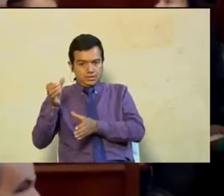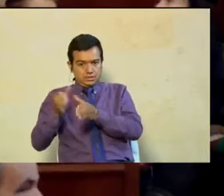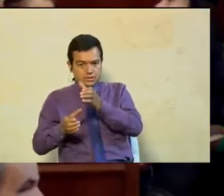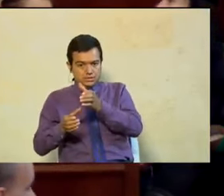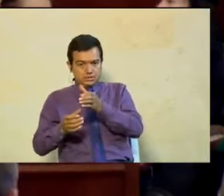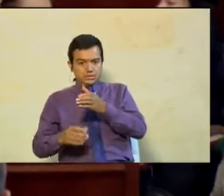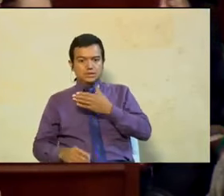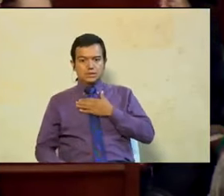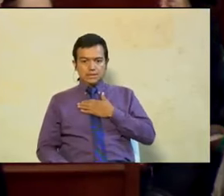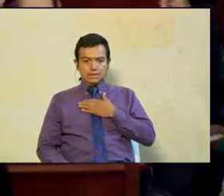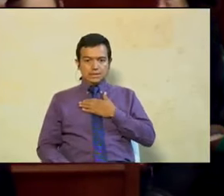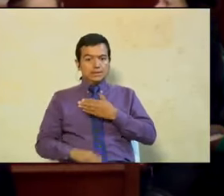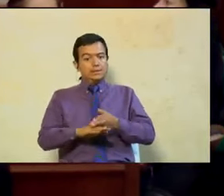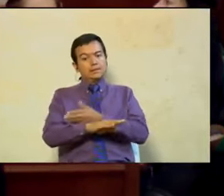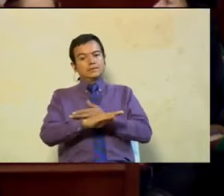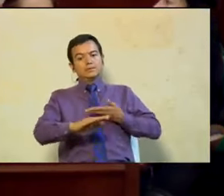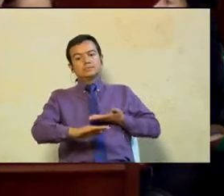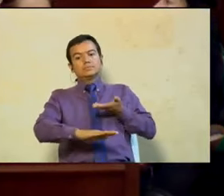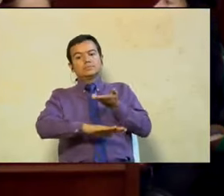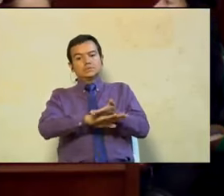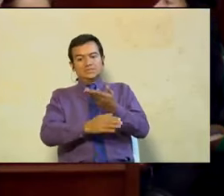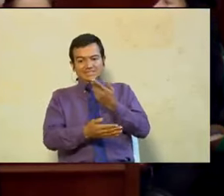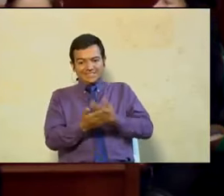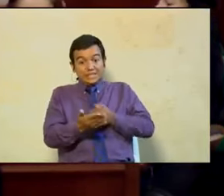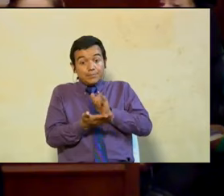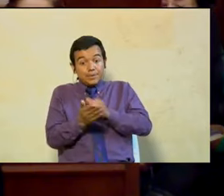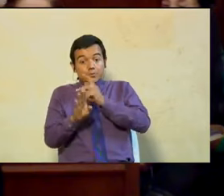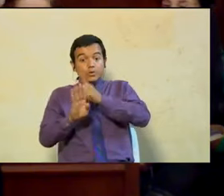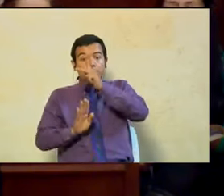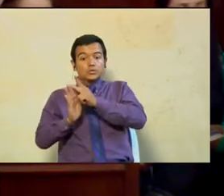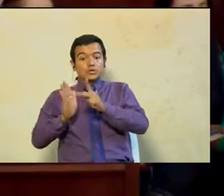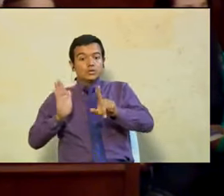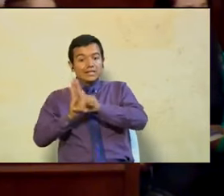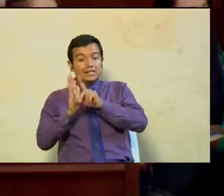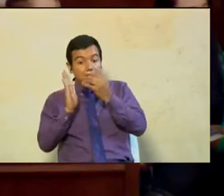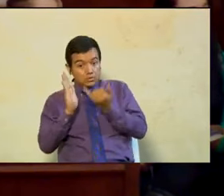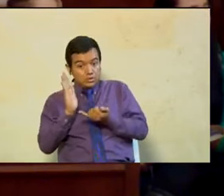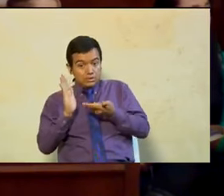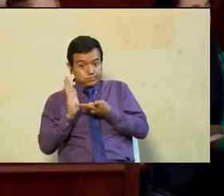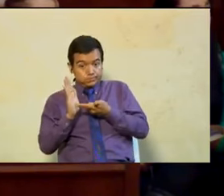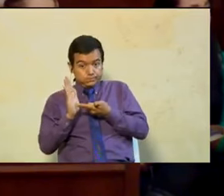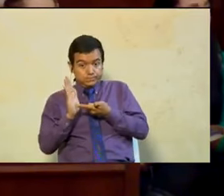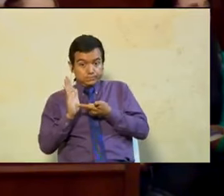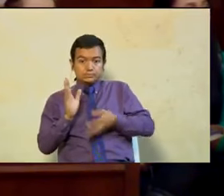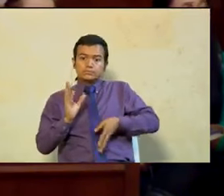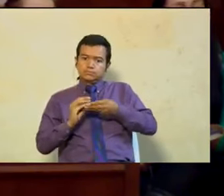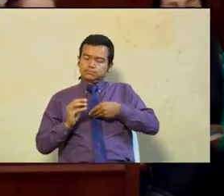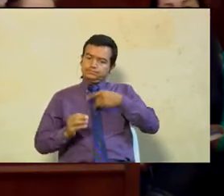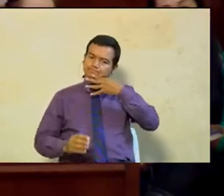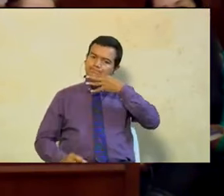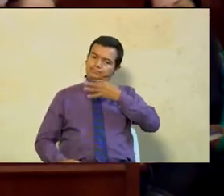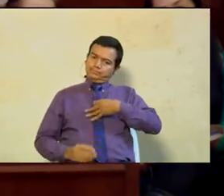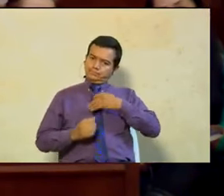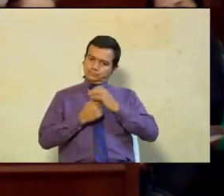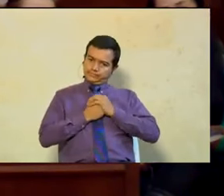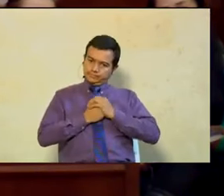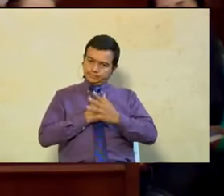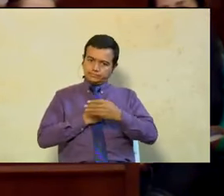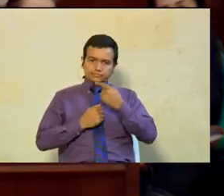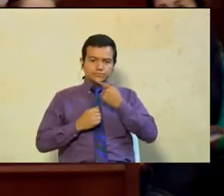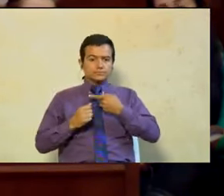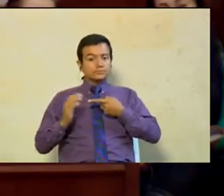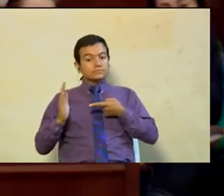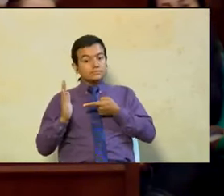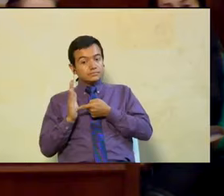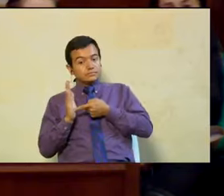como ponente uno de los ponentes de este proyecto de ley y tengo que dar fe de que este proyecto